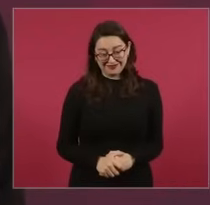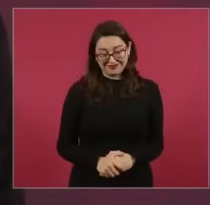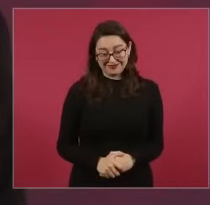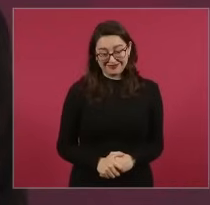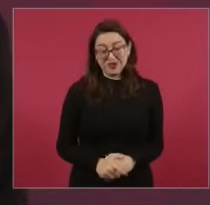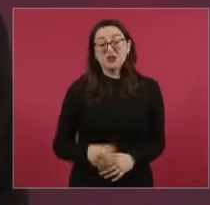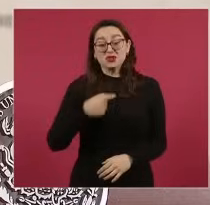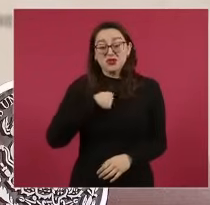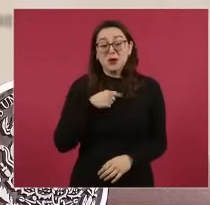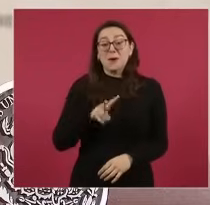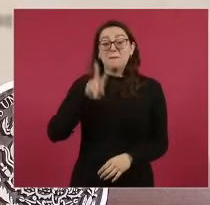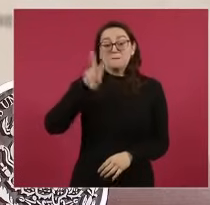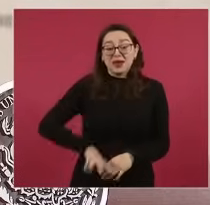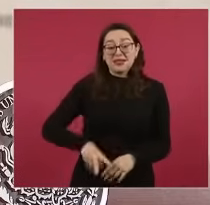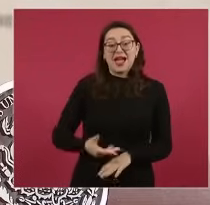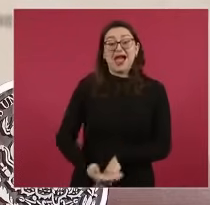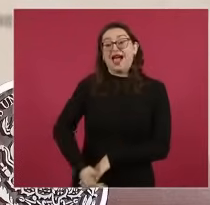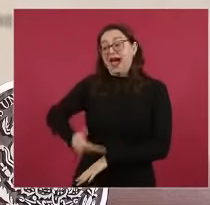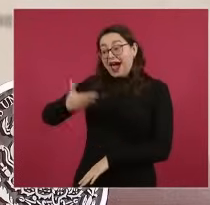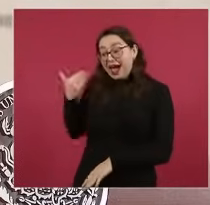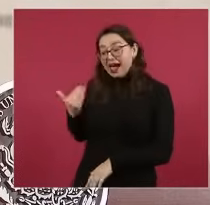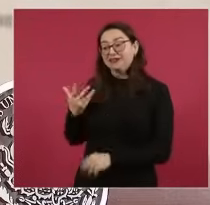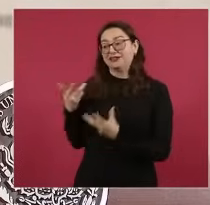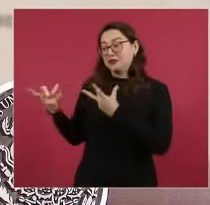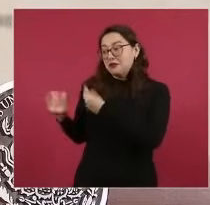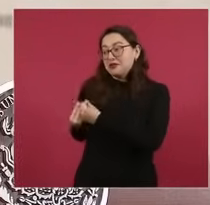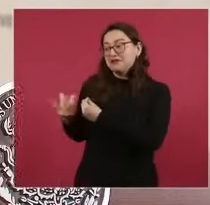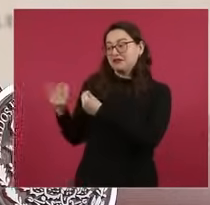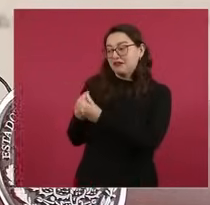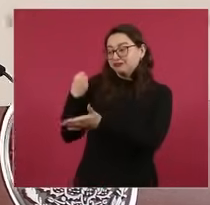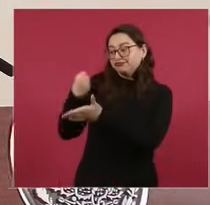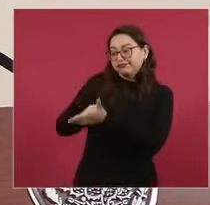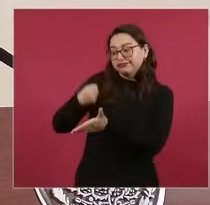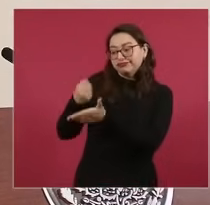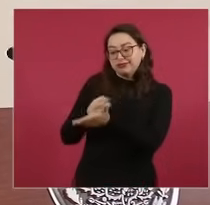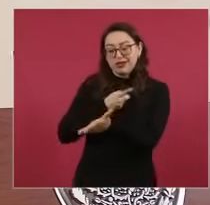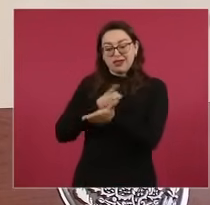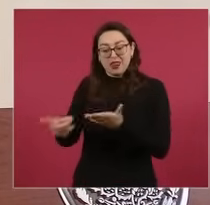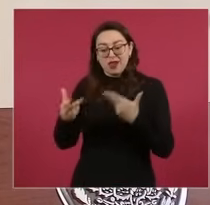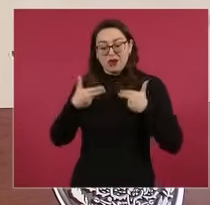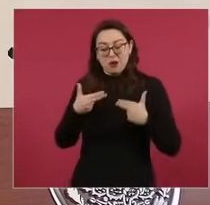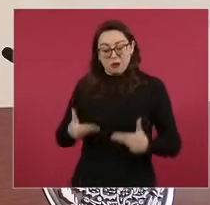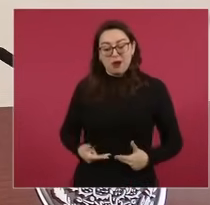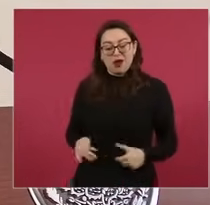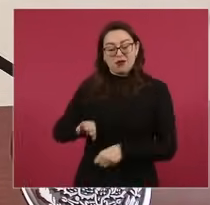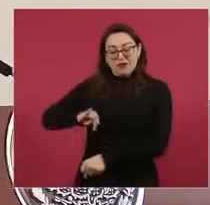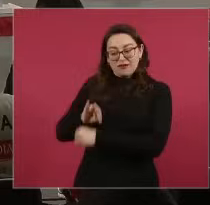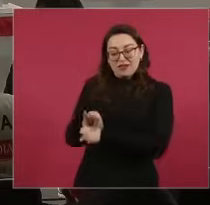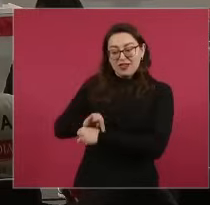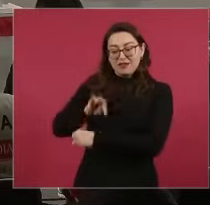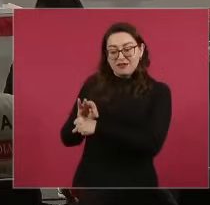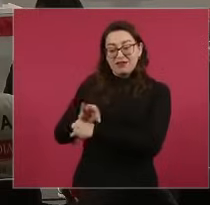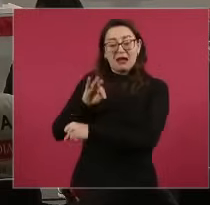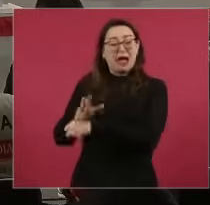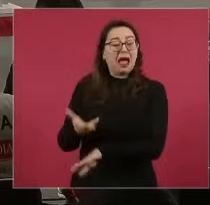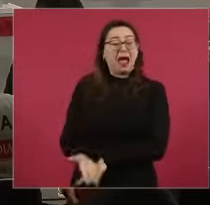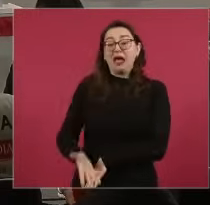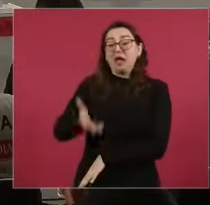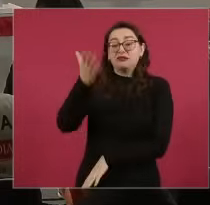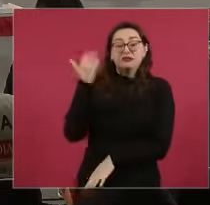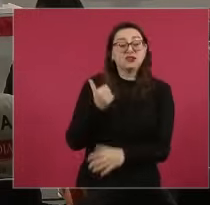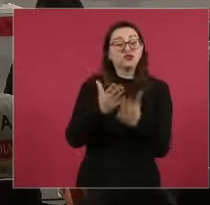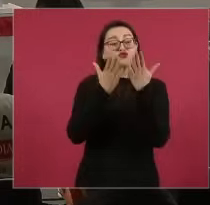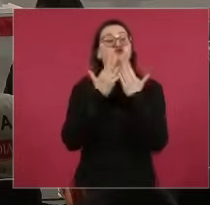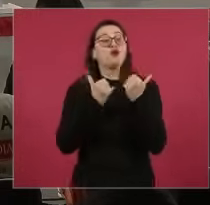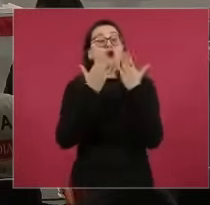Vengo de la lucha social, vengo de abajo, de defender derechos humanos, cuando todavía no existían las organizaciones